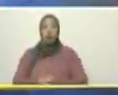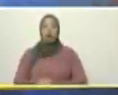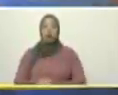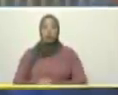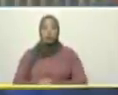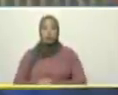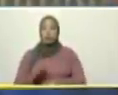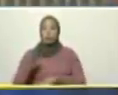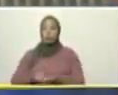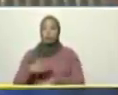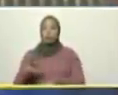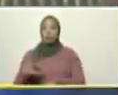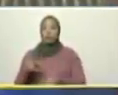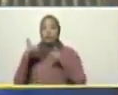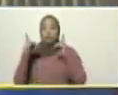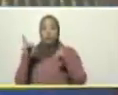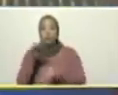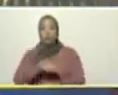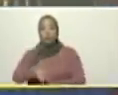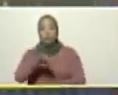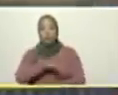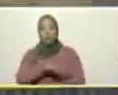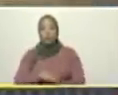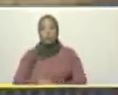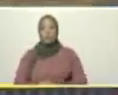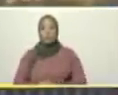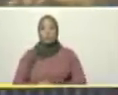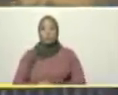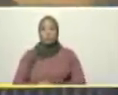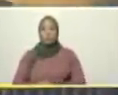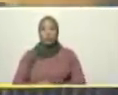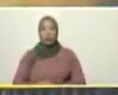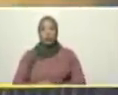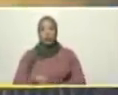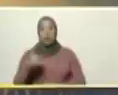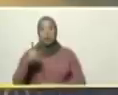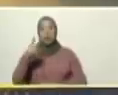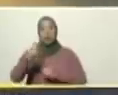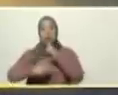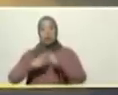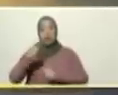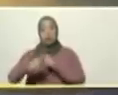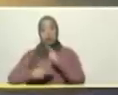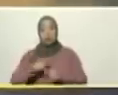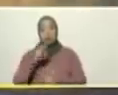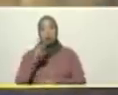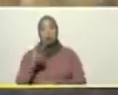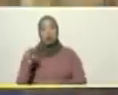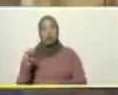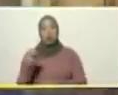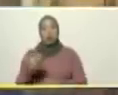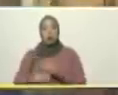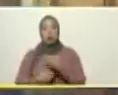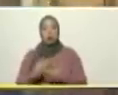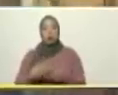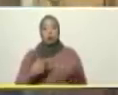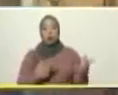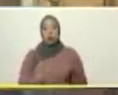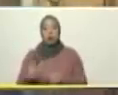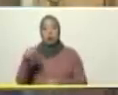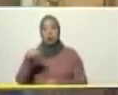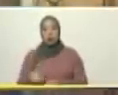Porque esa oligarquía durante dos siglos y más ha sido una oligarquía